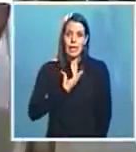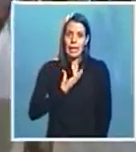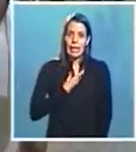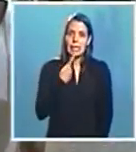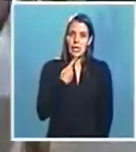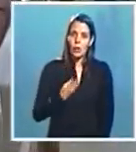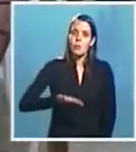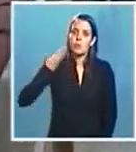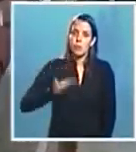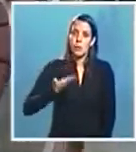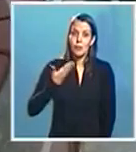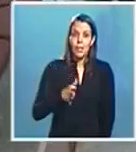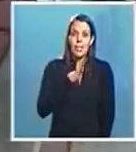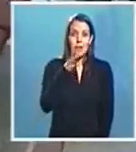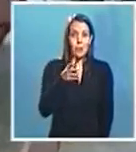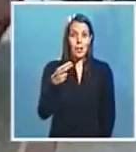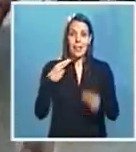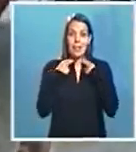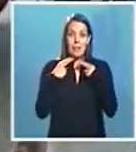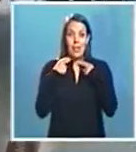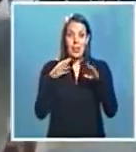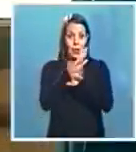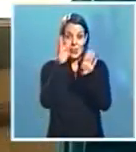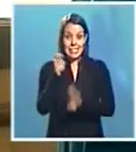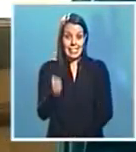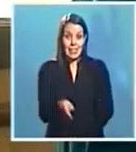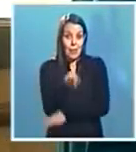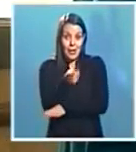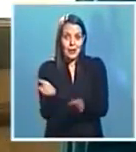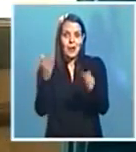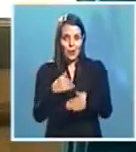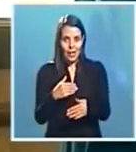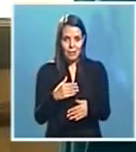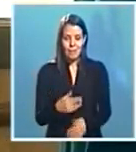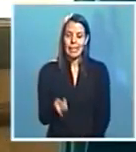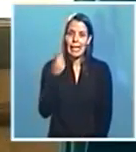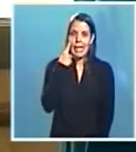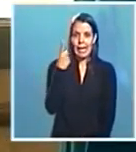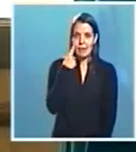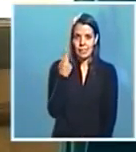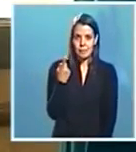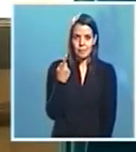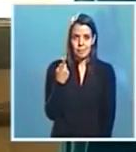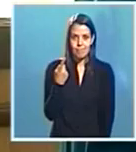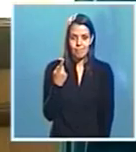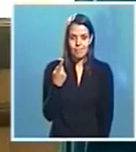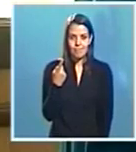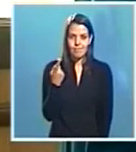provincial salde esta débeda sen que estea obrigado por sentenza. E o feito de que, de unha